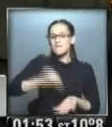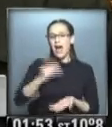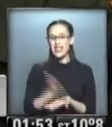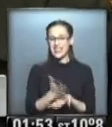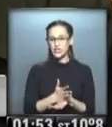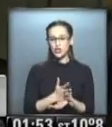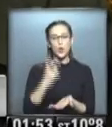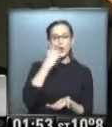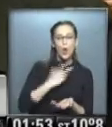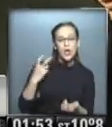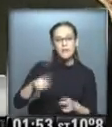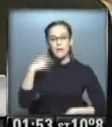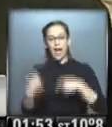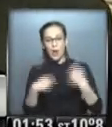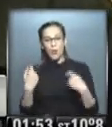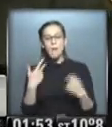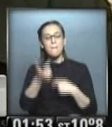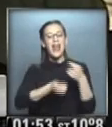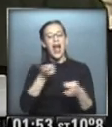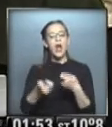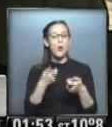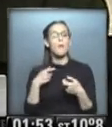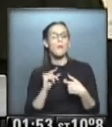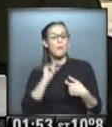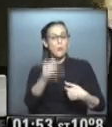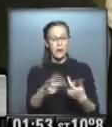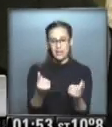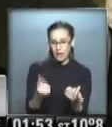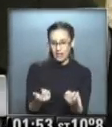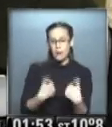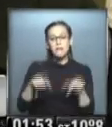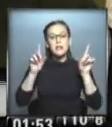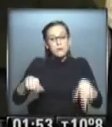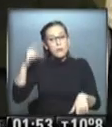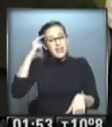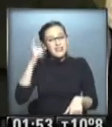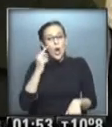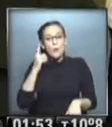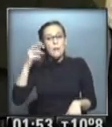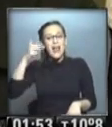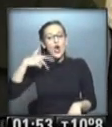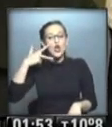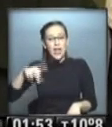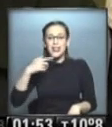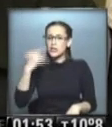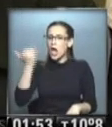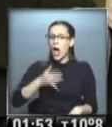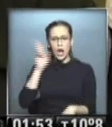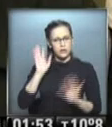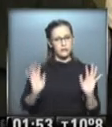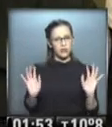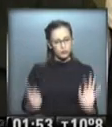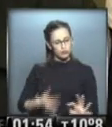y paraguayo en que los mercados financieros le presten dinero. Eso es lo que piensa Melconian. Aclaró que lo decía con respeto, ¿eh? Utilizó